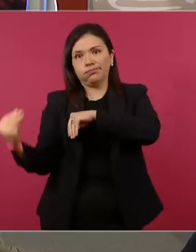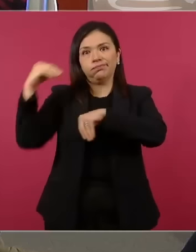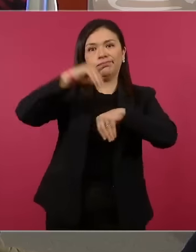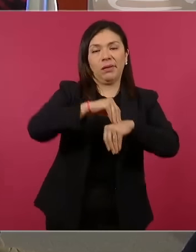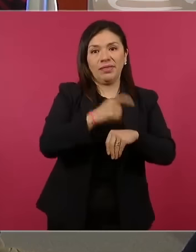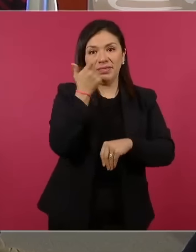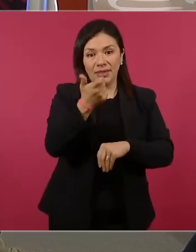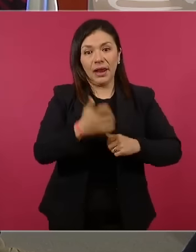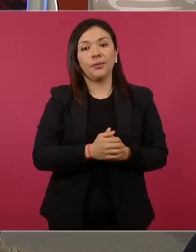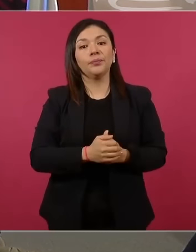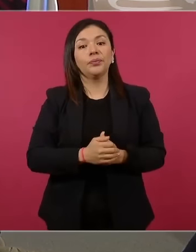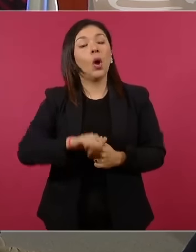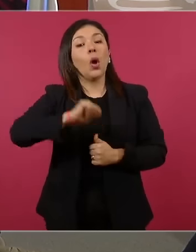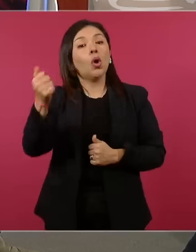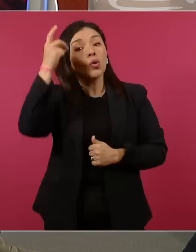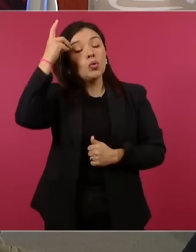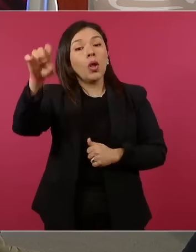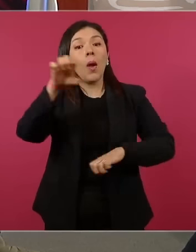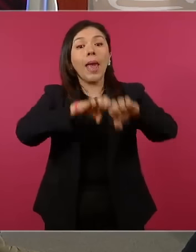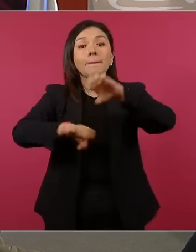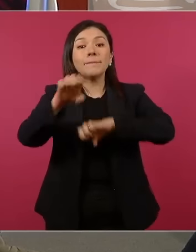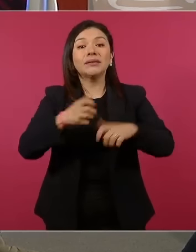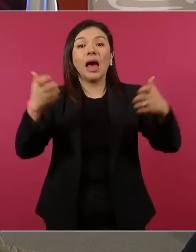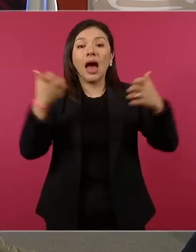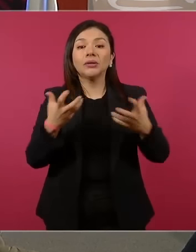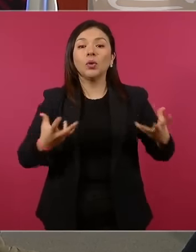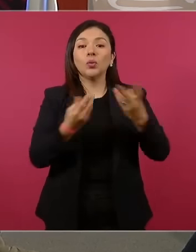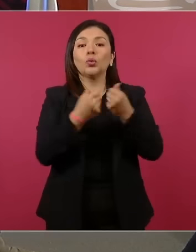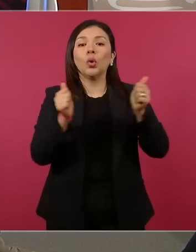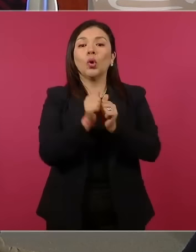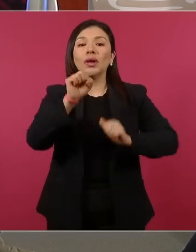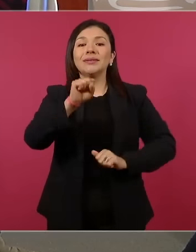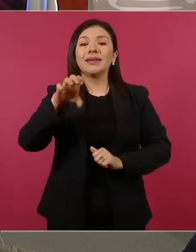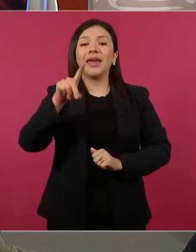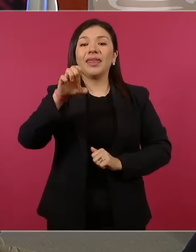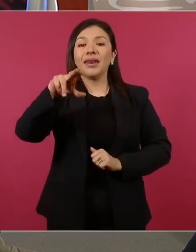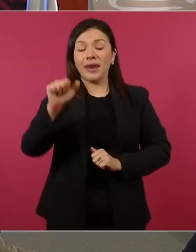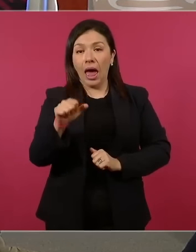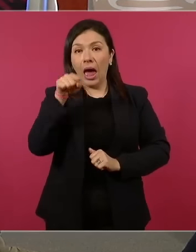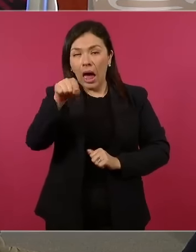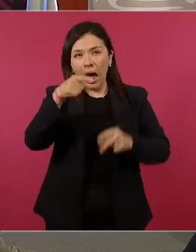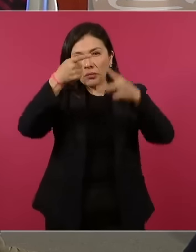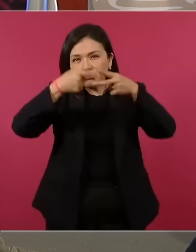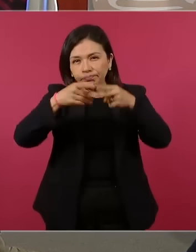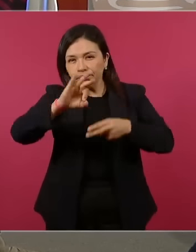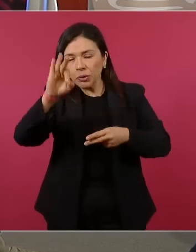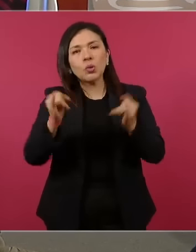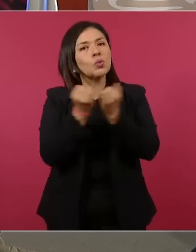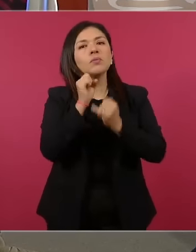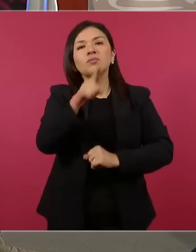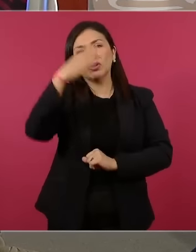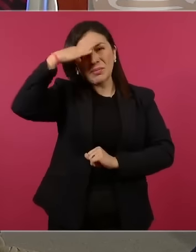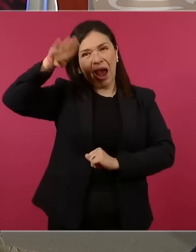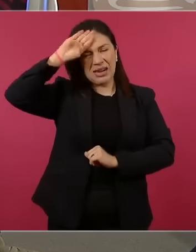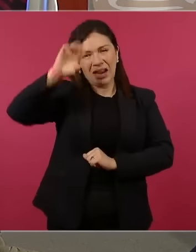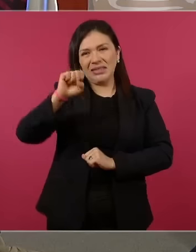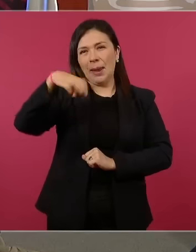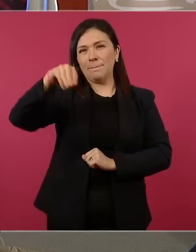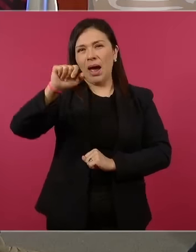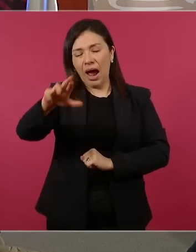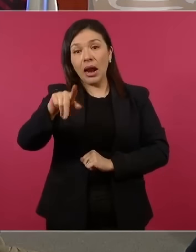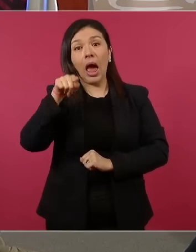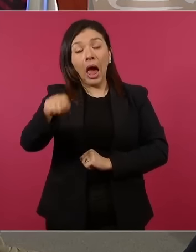que provengan de las empresas que maneja la Secretaría de la Defensa Nacional, un porcentaje de ellas, igual de la Secretaría de Marina, los